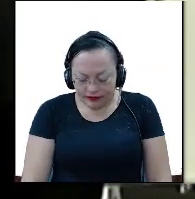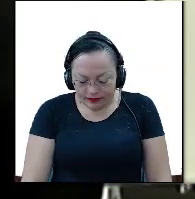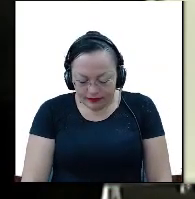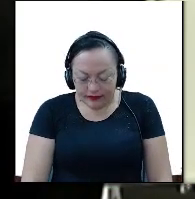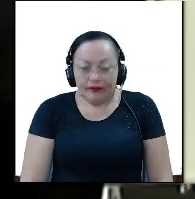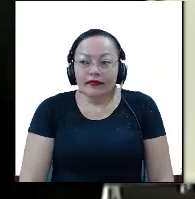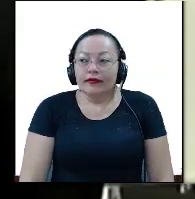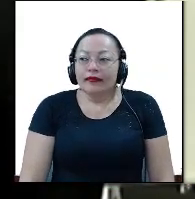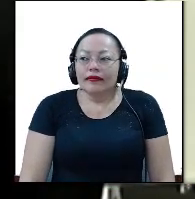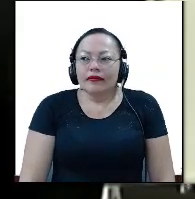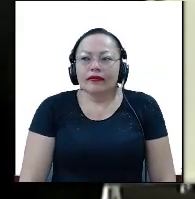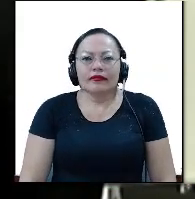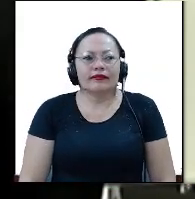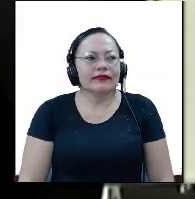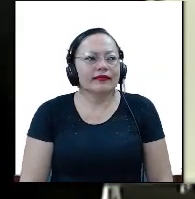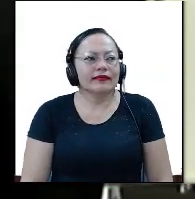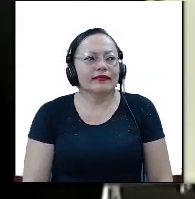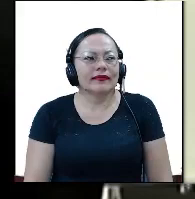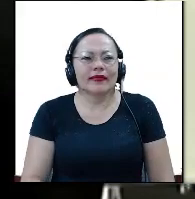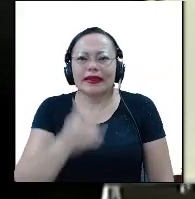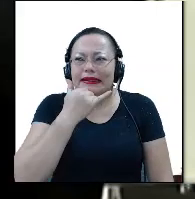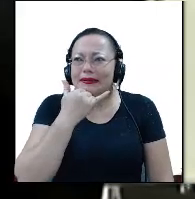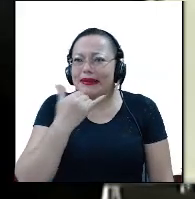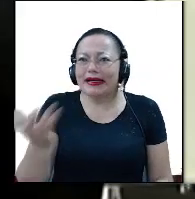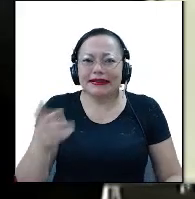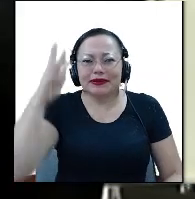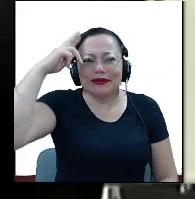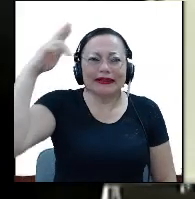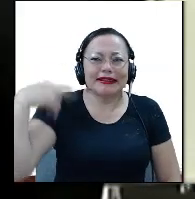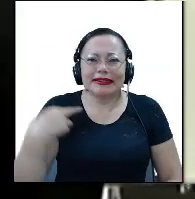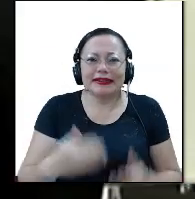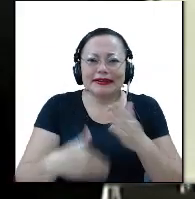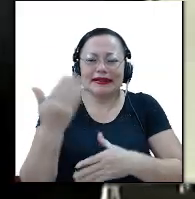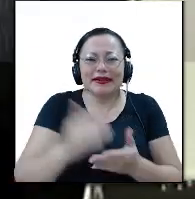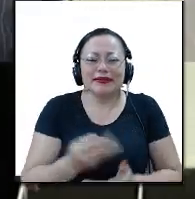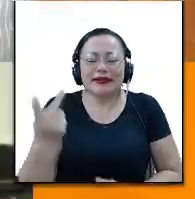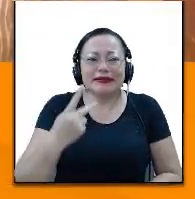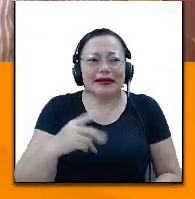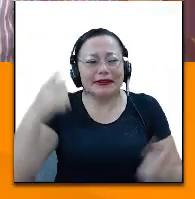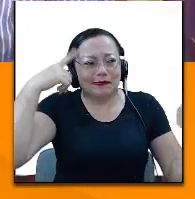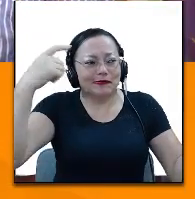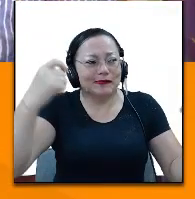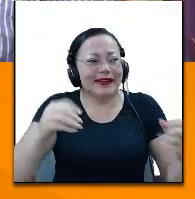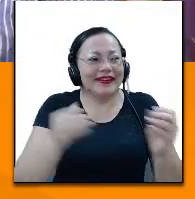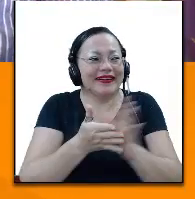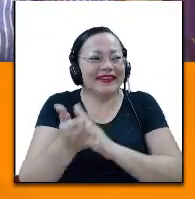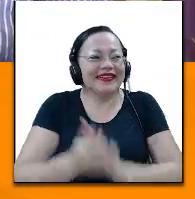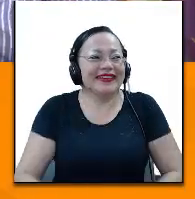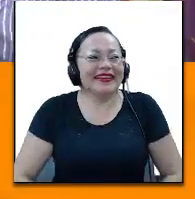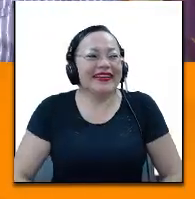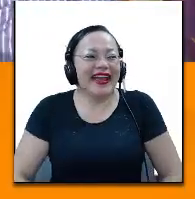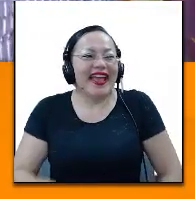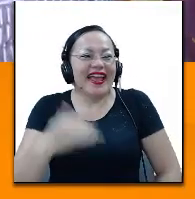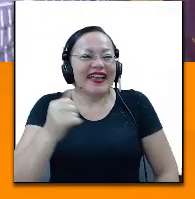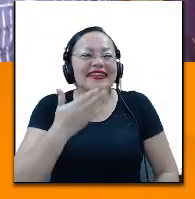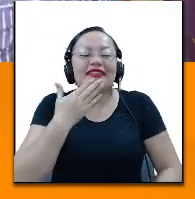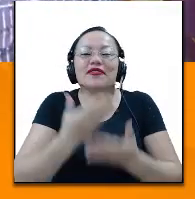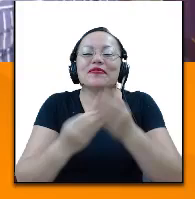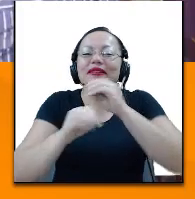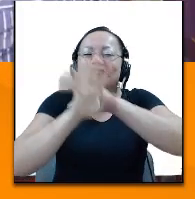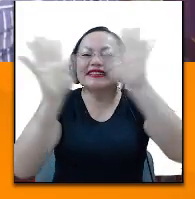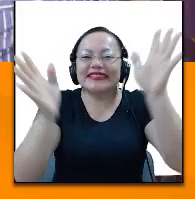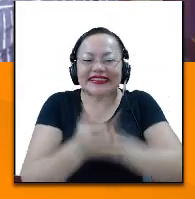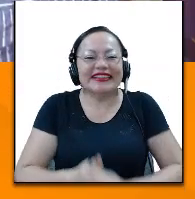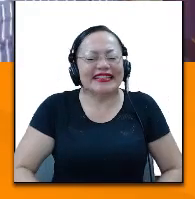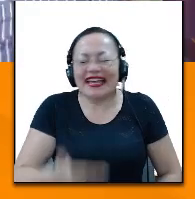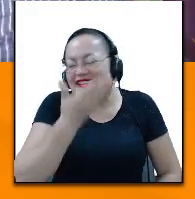Me dejaron a Geraldine, me dejaron iniciado con el tema de Geraldine, ¿no, Mirellita? Muy bien, bueno, mientras, ahora sí, Geraldine, tiempo sin